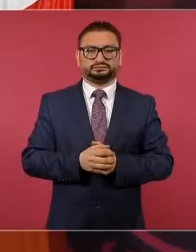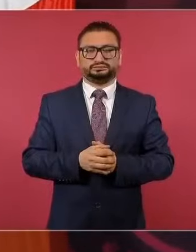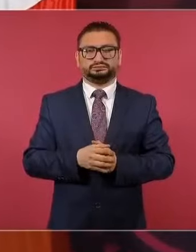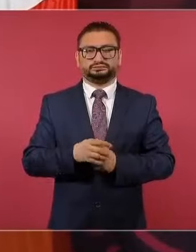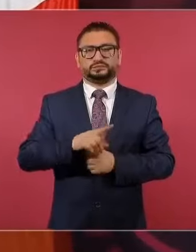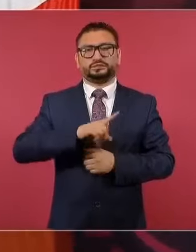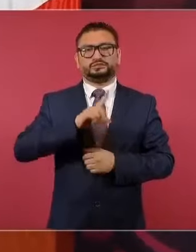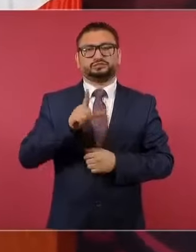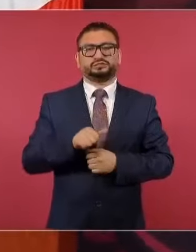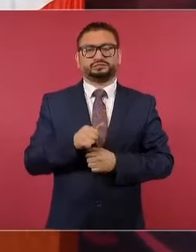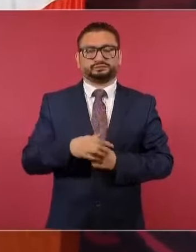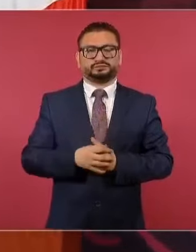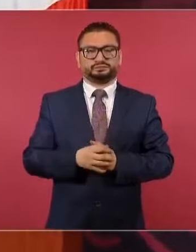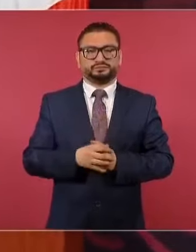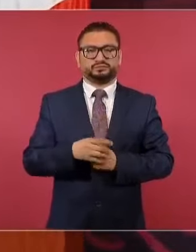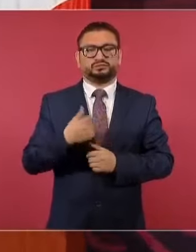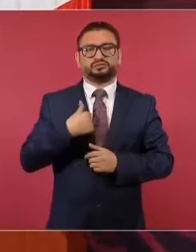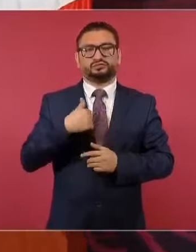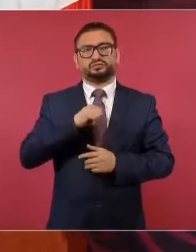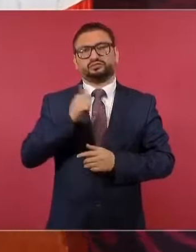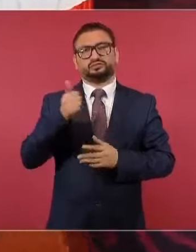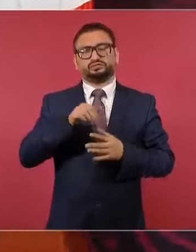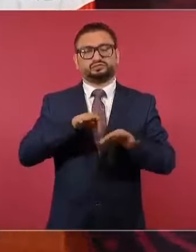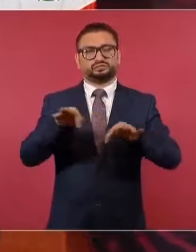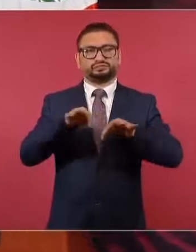Luego trabajé